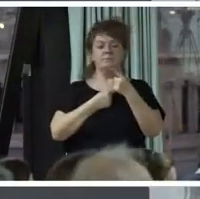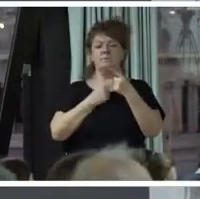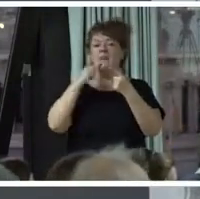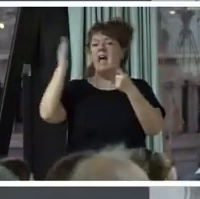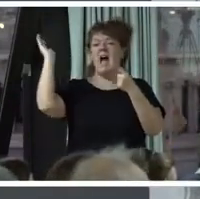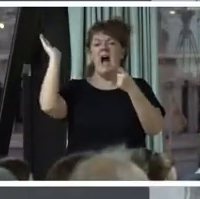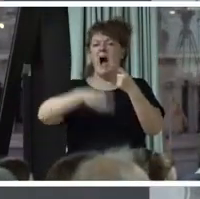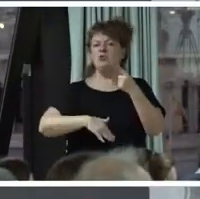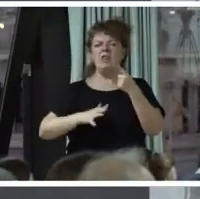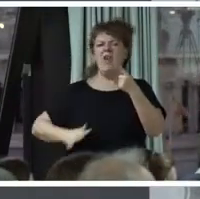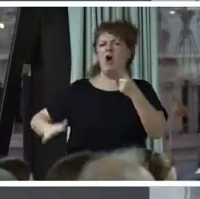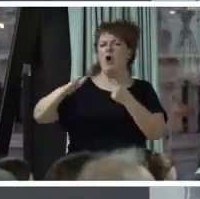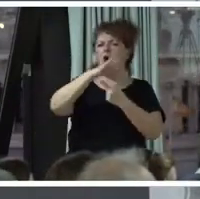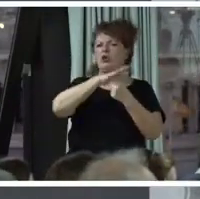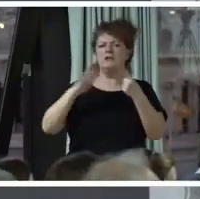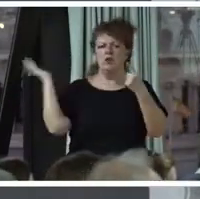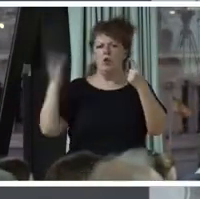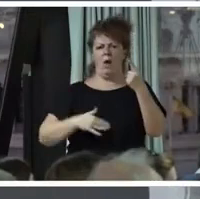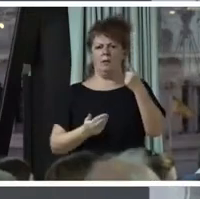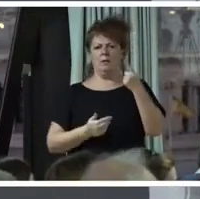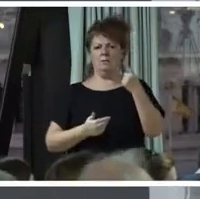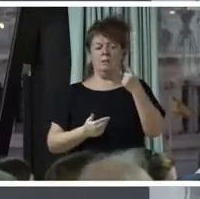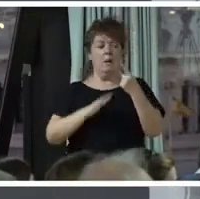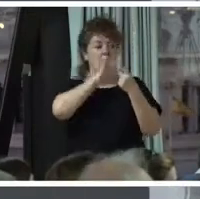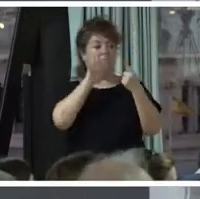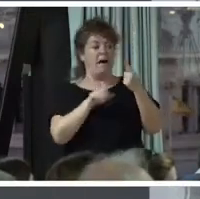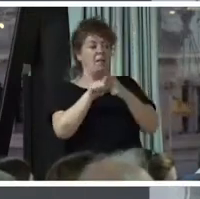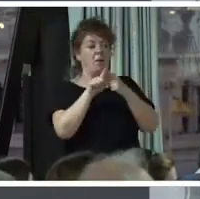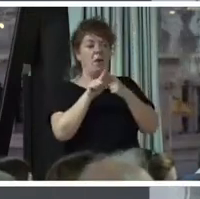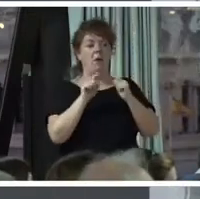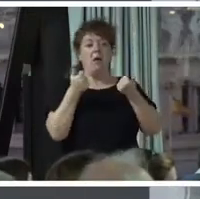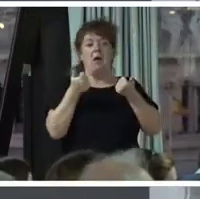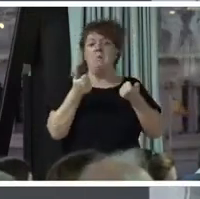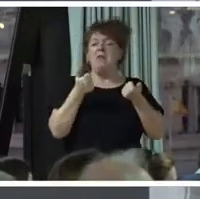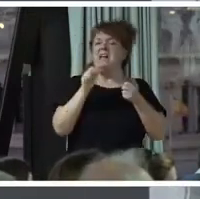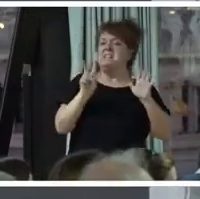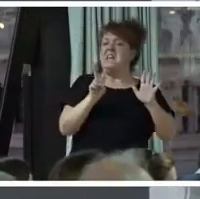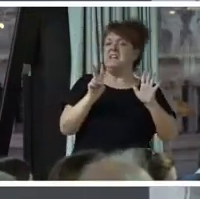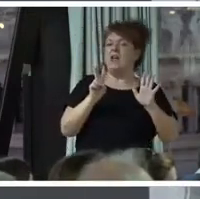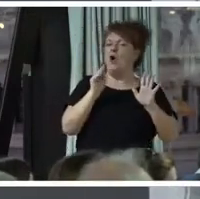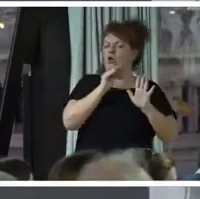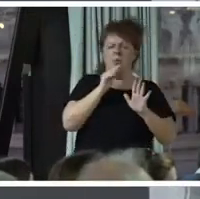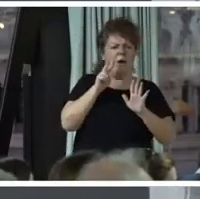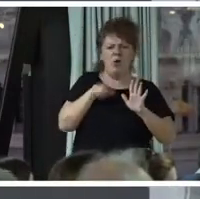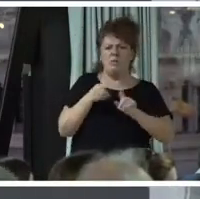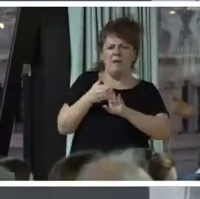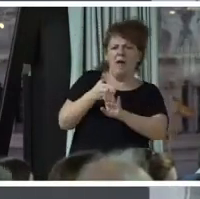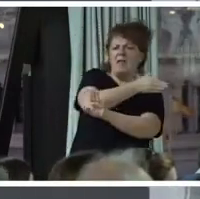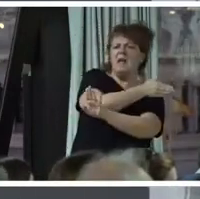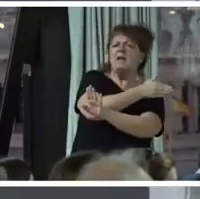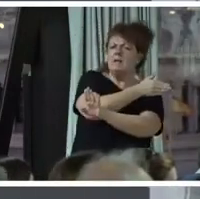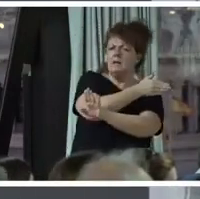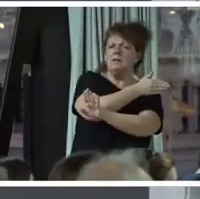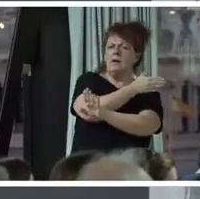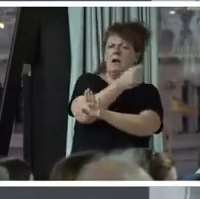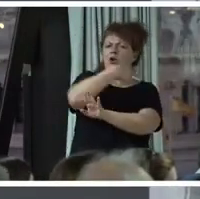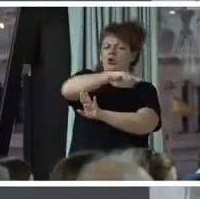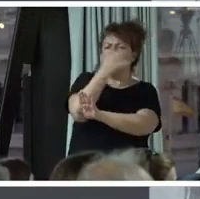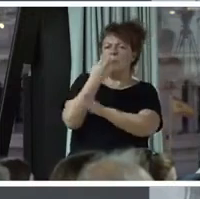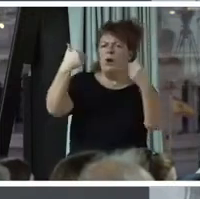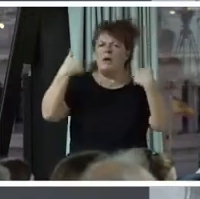ausencia de contexto como decía Amira parece que todo empezó el 7 de octubre y no es verdad creo que tenemos la